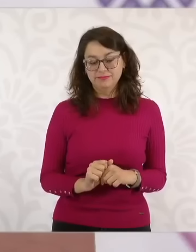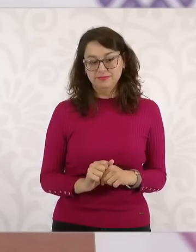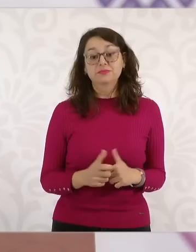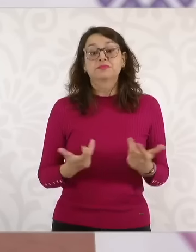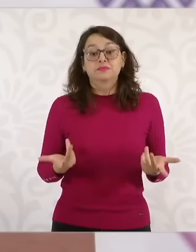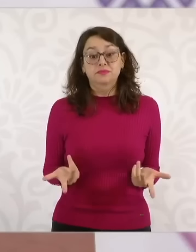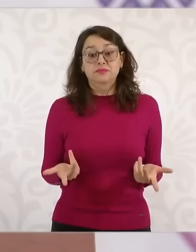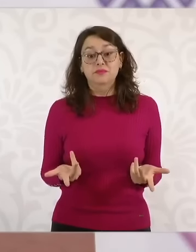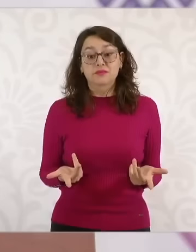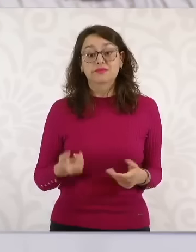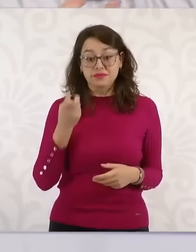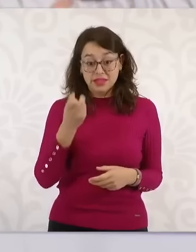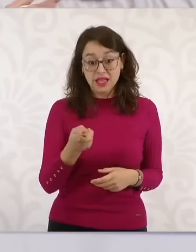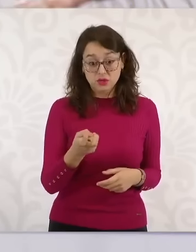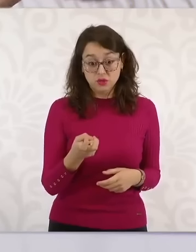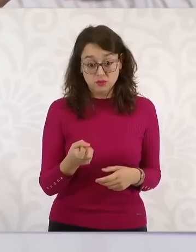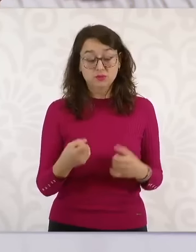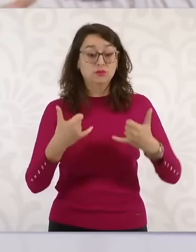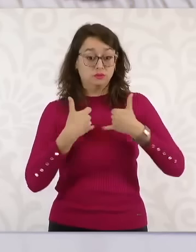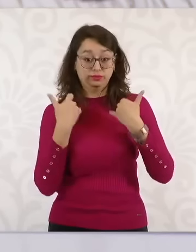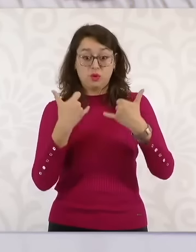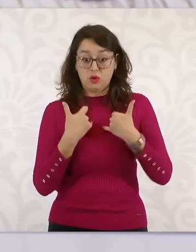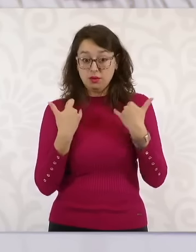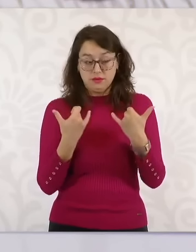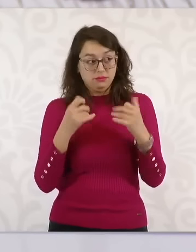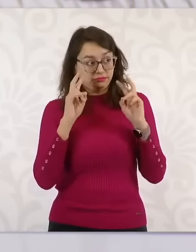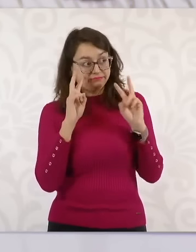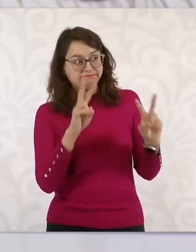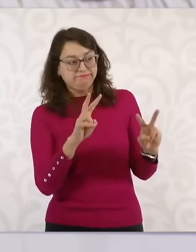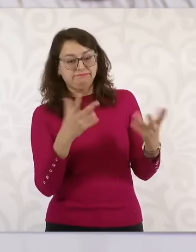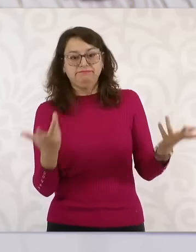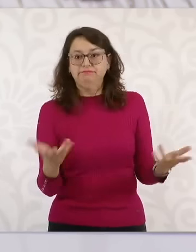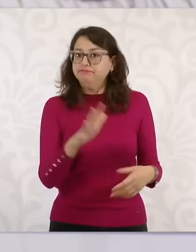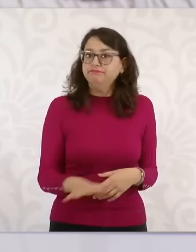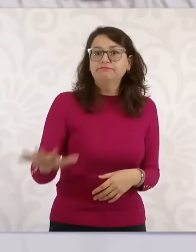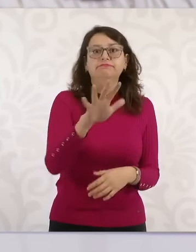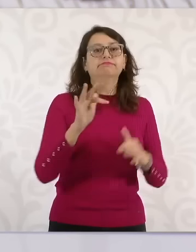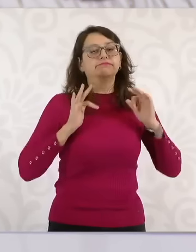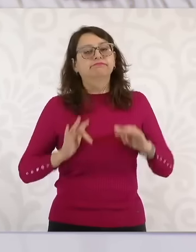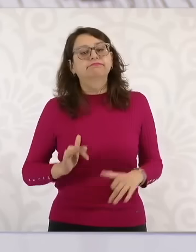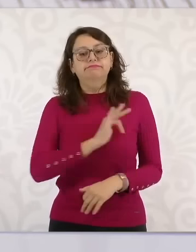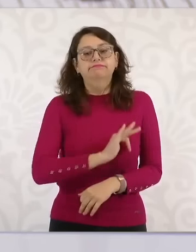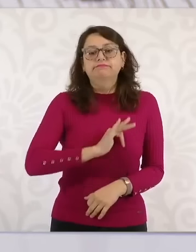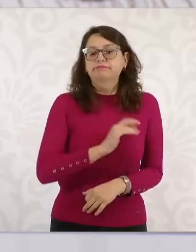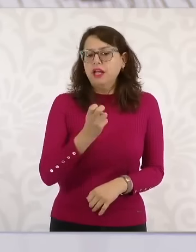Y lo que queremos es que los jóvenes, pues, que el pueblo de México viva tranquilo, feliz, con seguridad.